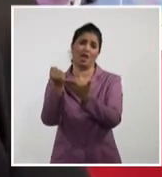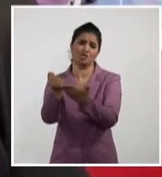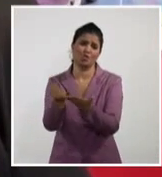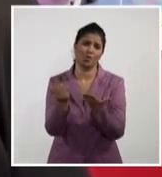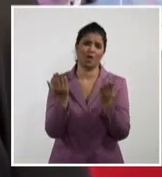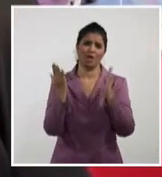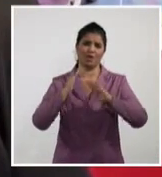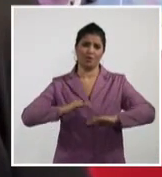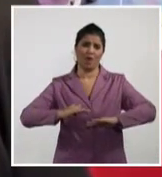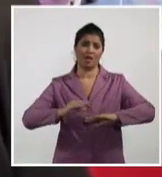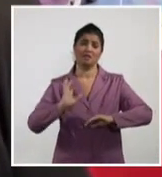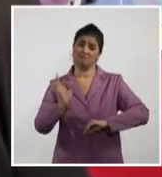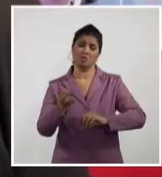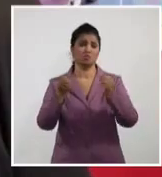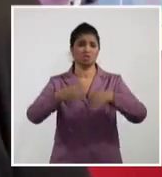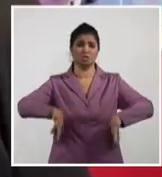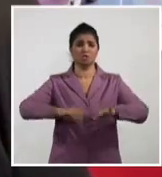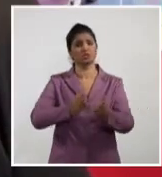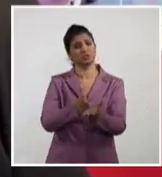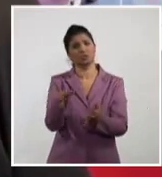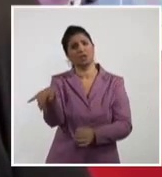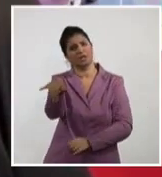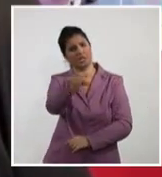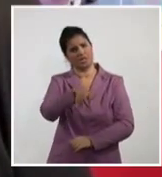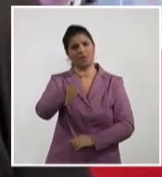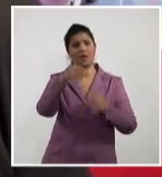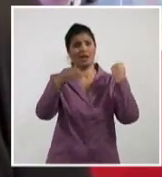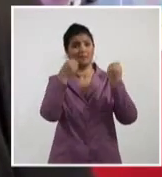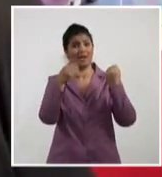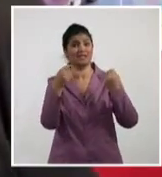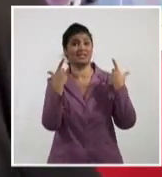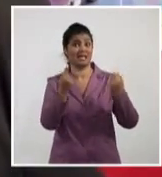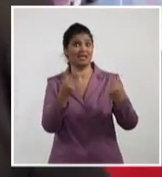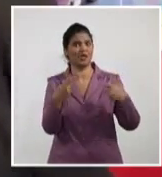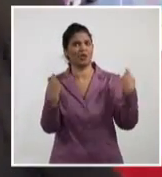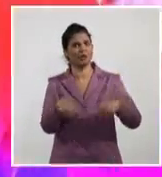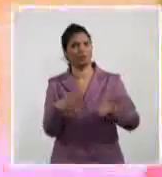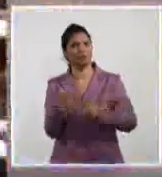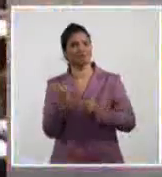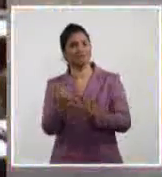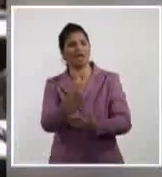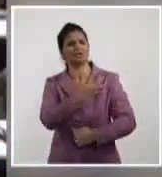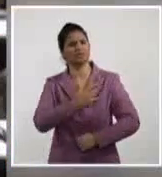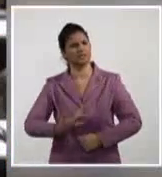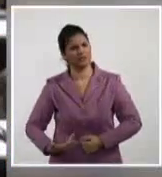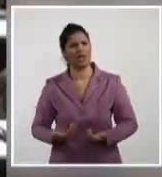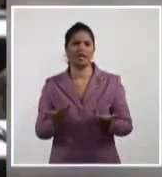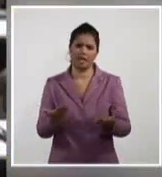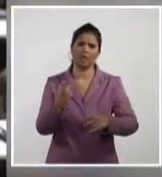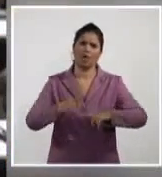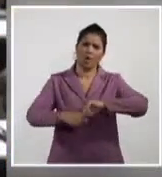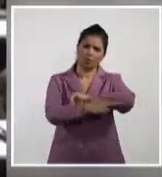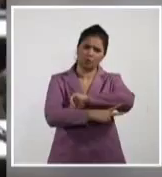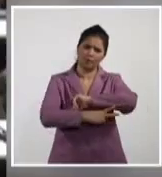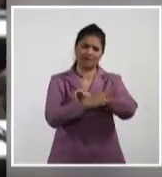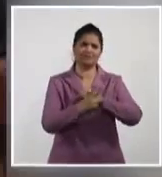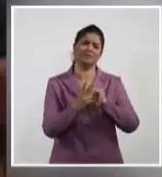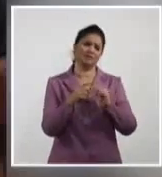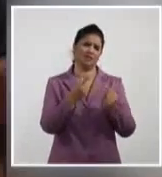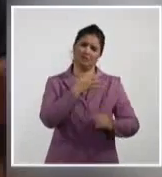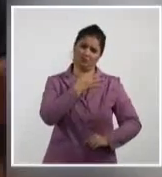orden económico pensando en la solidaridad y la satisfacción de los pueblos de todo el mundo. Un reclamo que